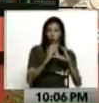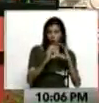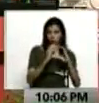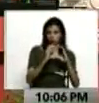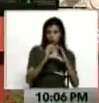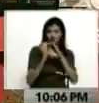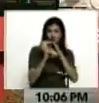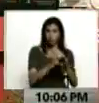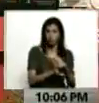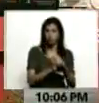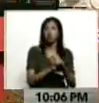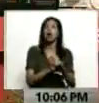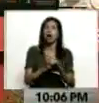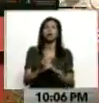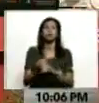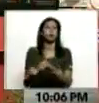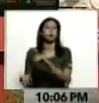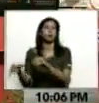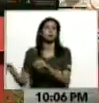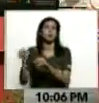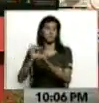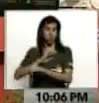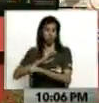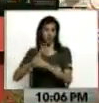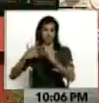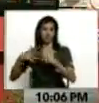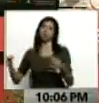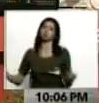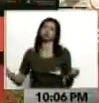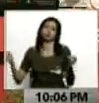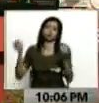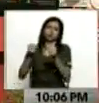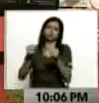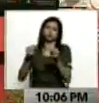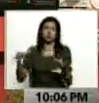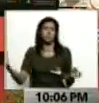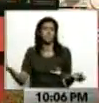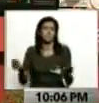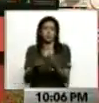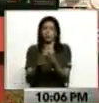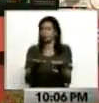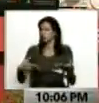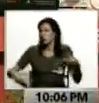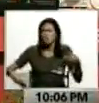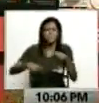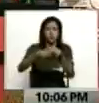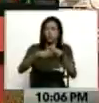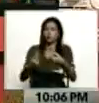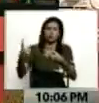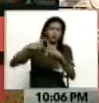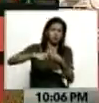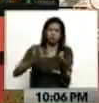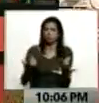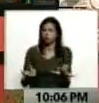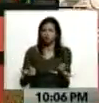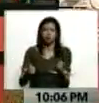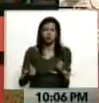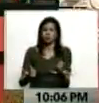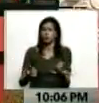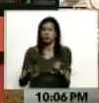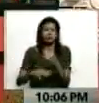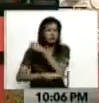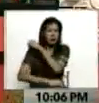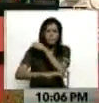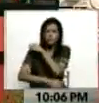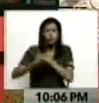transporte y Comunicaciones y de ahí salió con una concesión de telefonía celular unos pillos vale